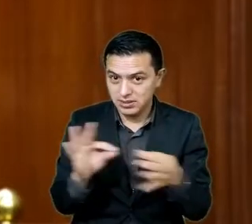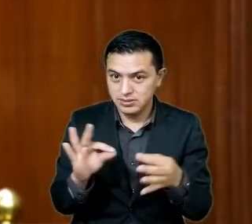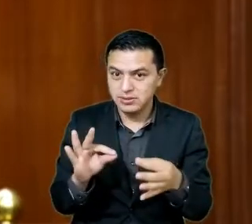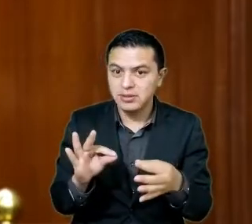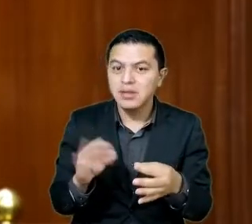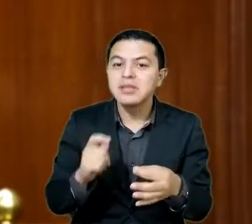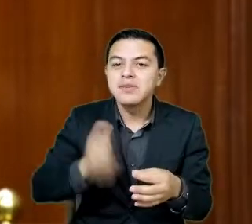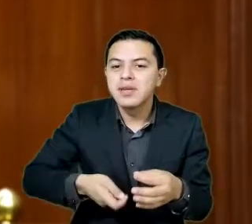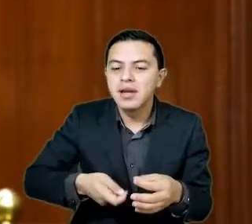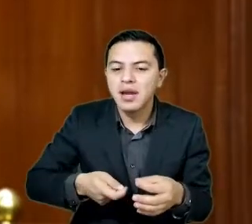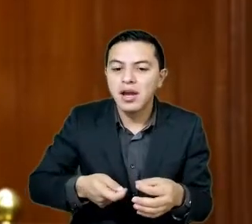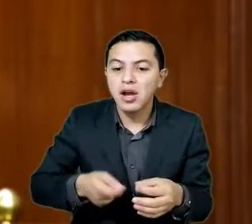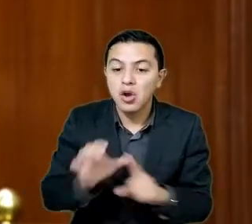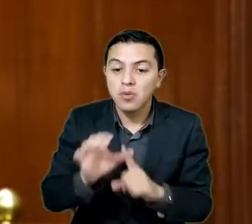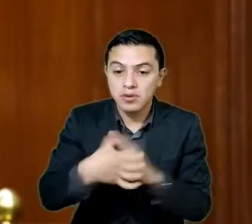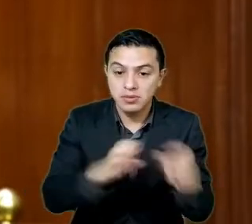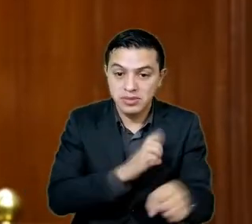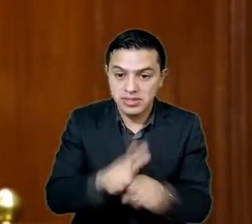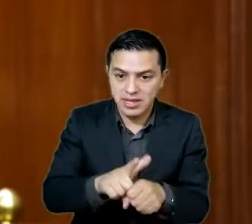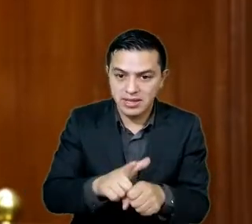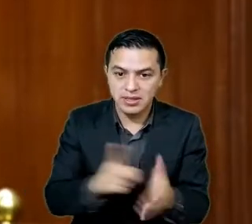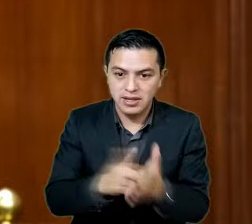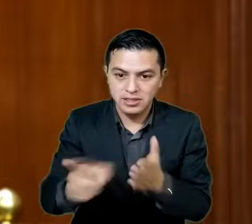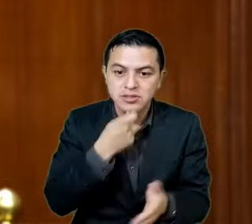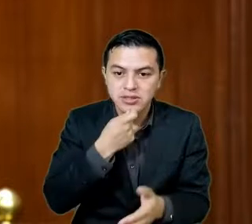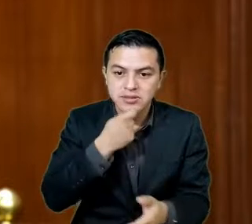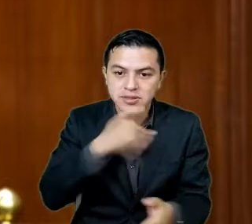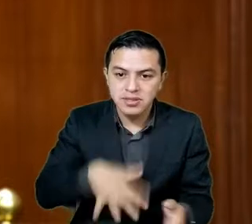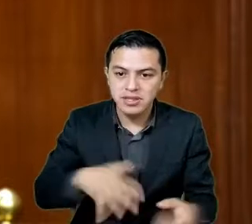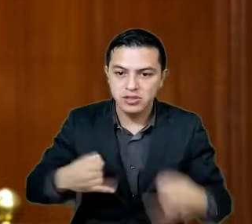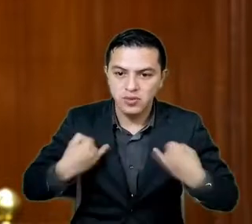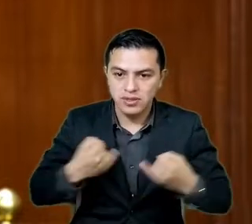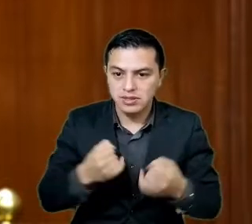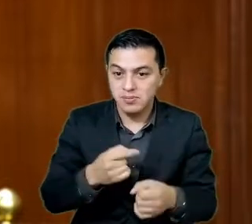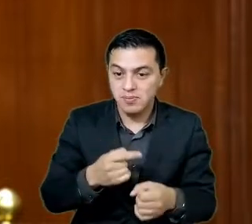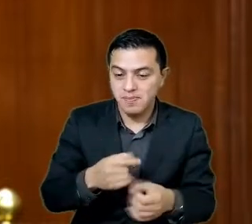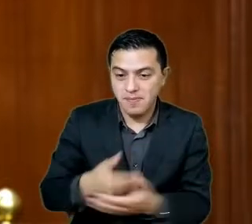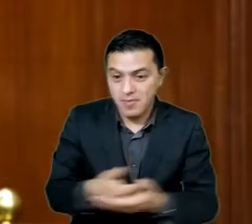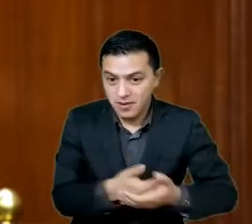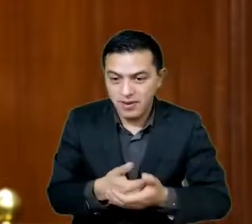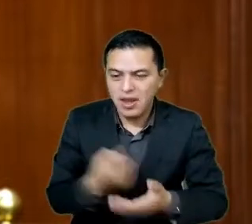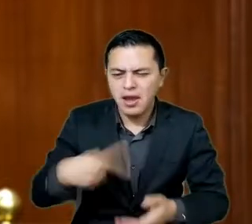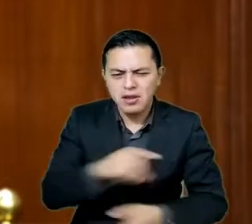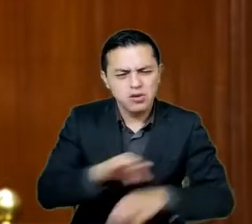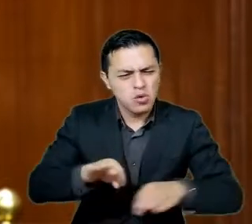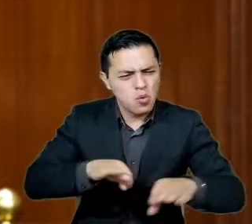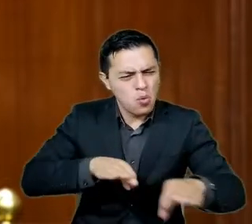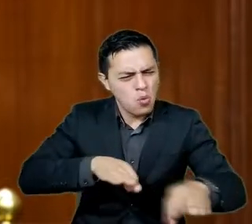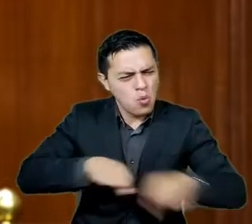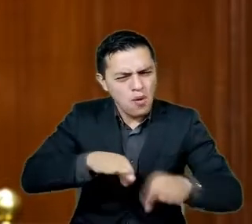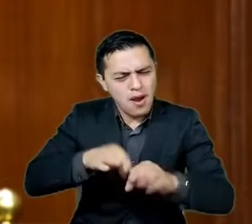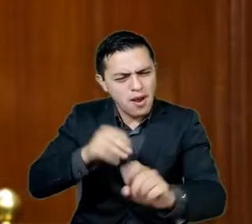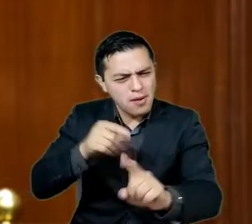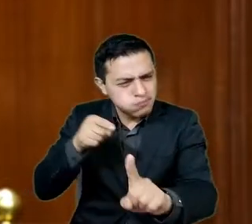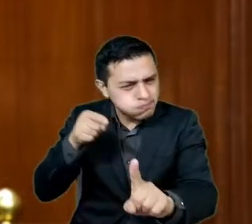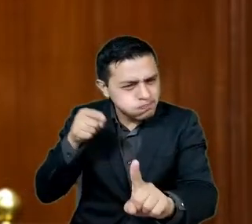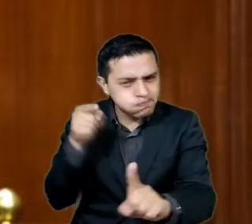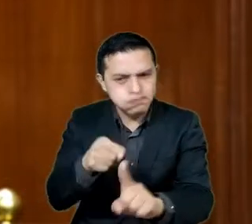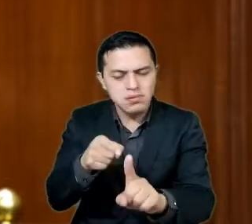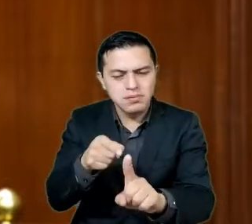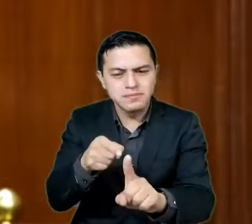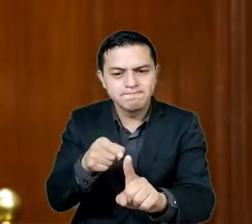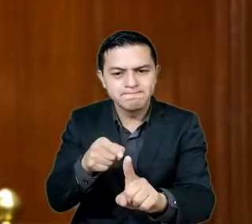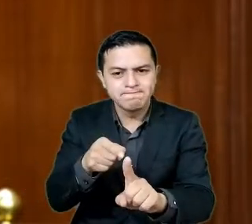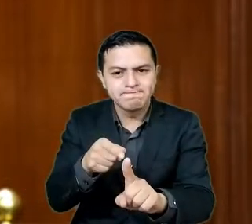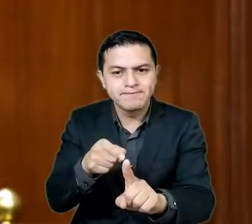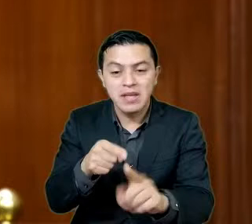de las Niñas, Niños, Adolescentes y la Primera Infancia ha trabajado e impulsado de forma específica y especializada no solo las iniciativas y los